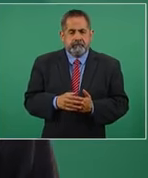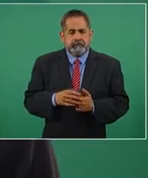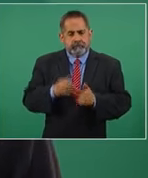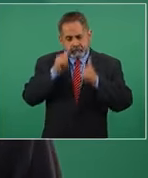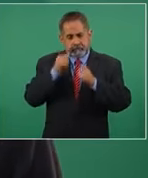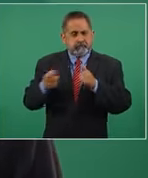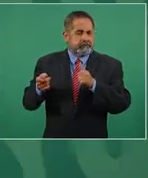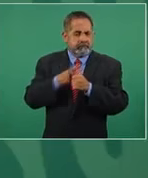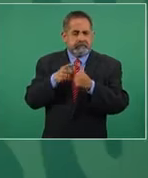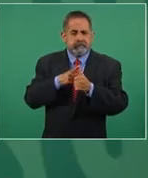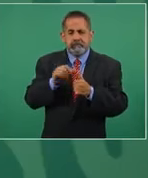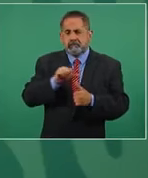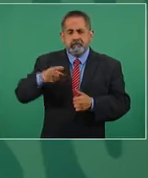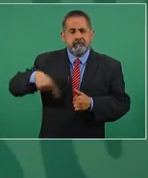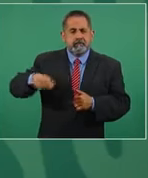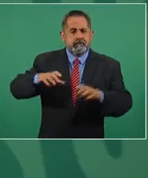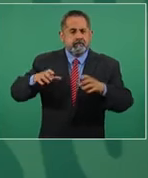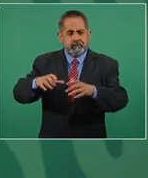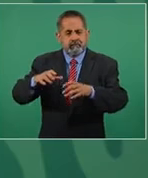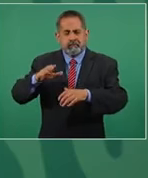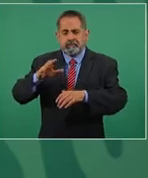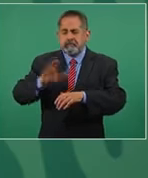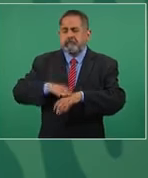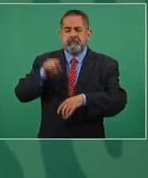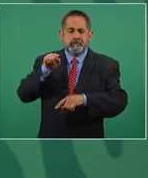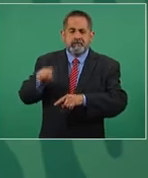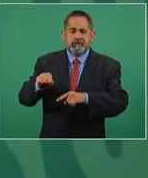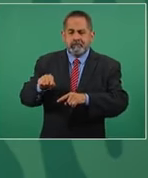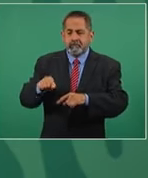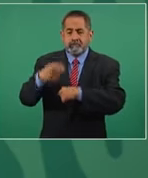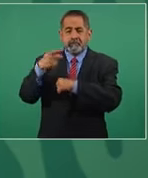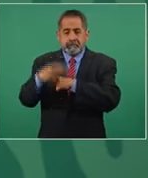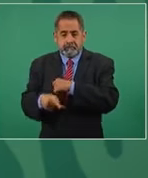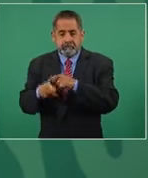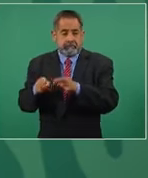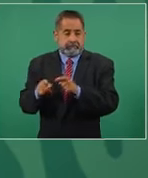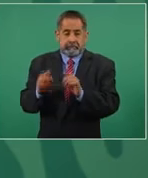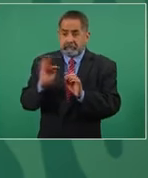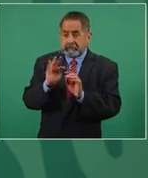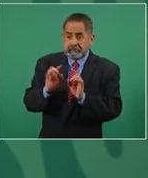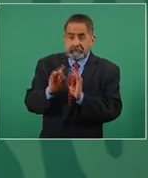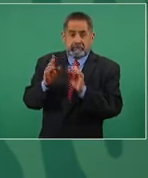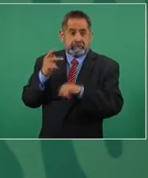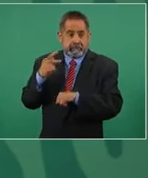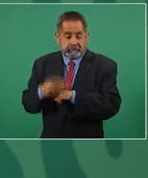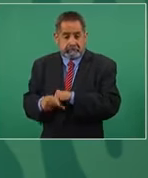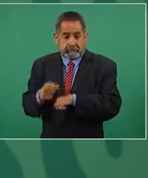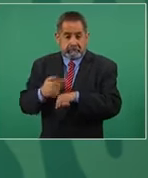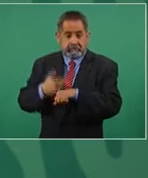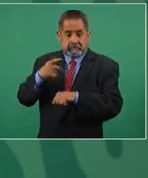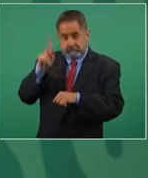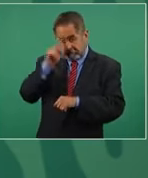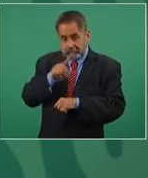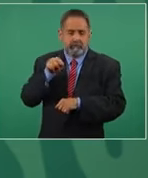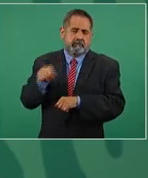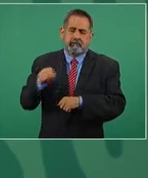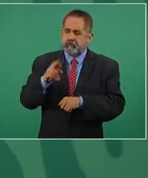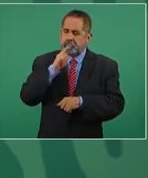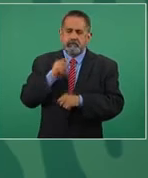atender primero a los más expuestos, a los más vulnerables, protegerlos,